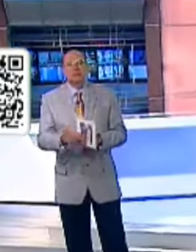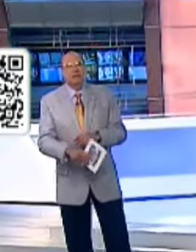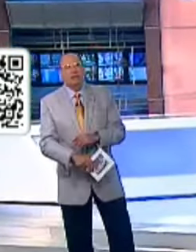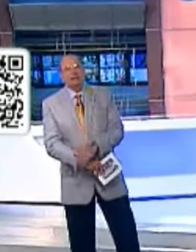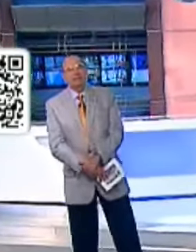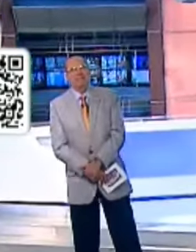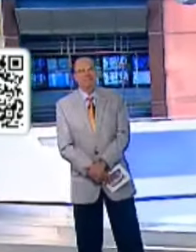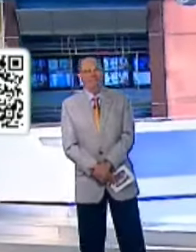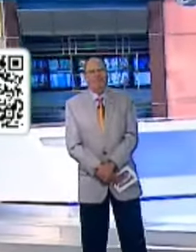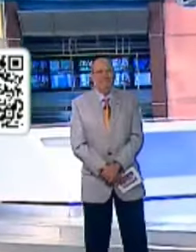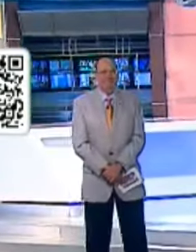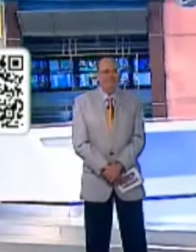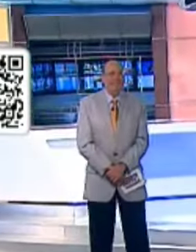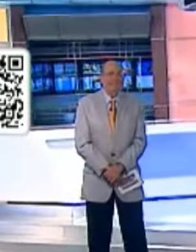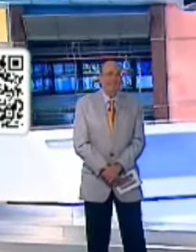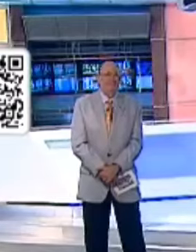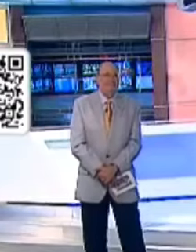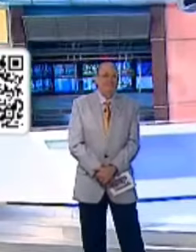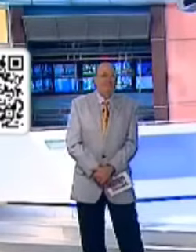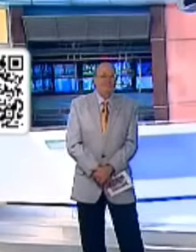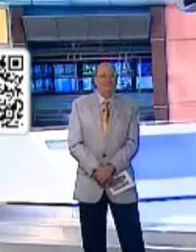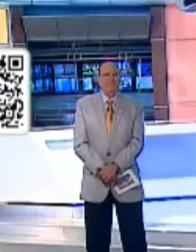noticias y sus detalles.